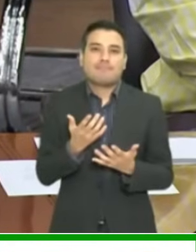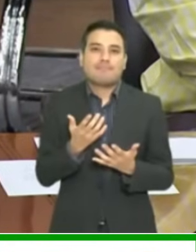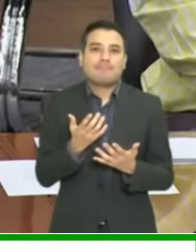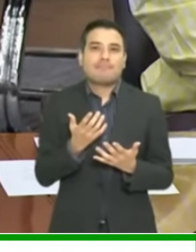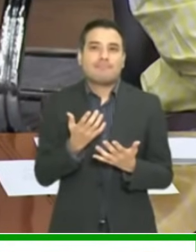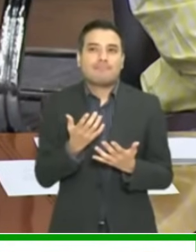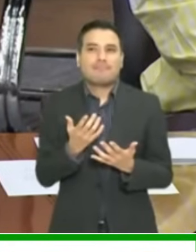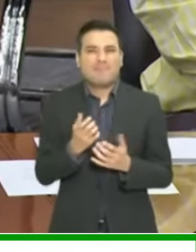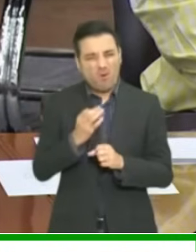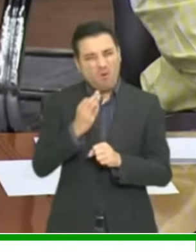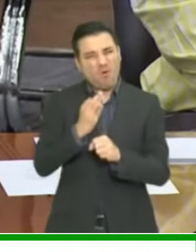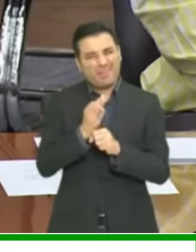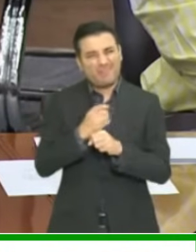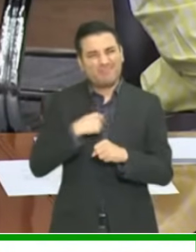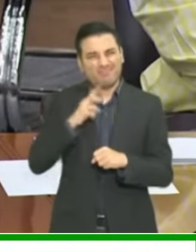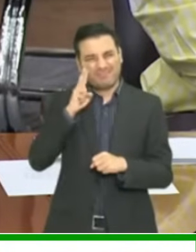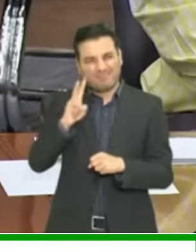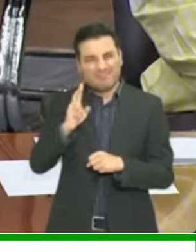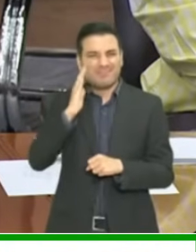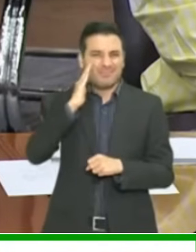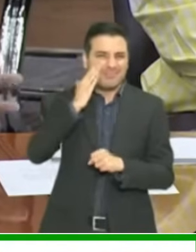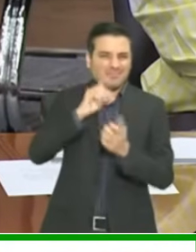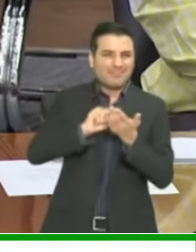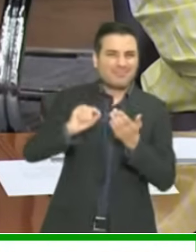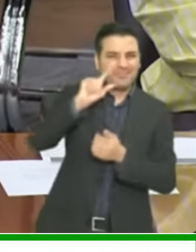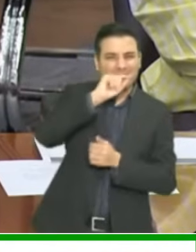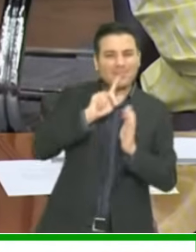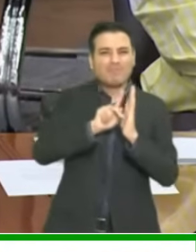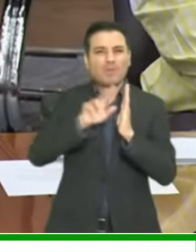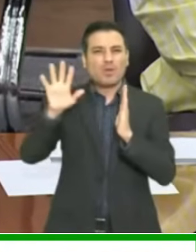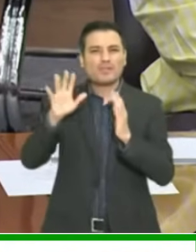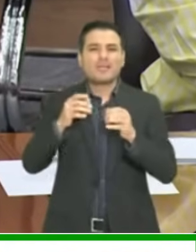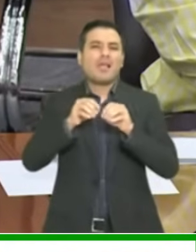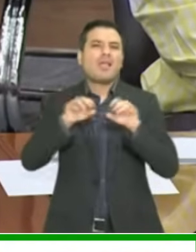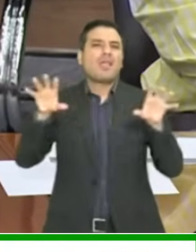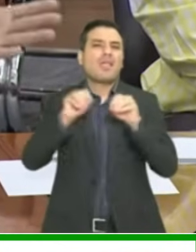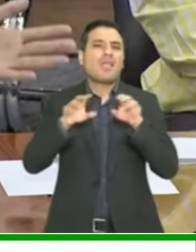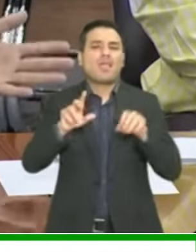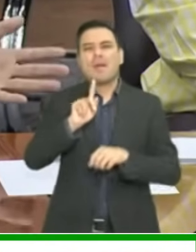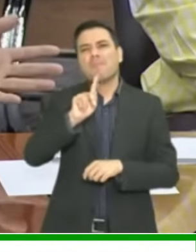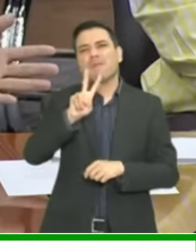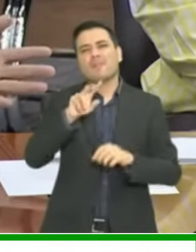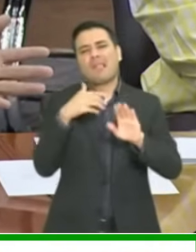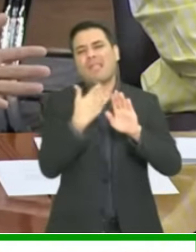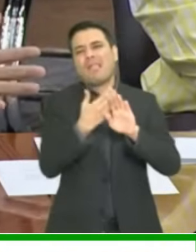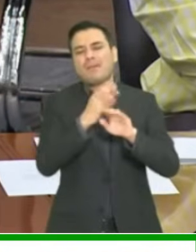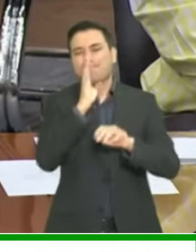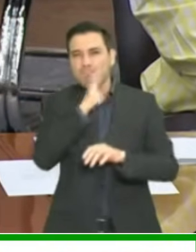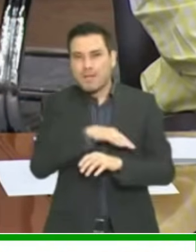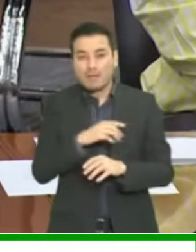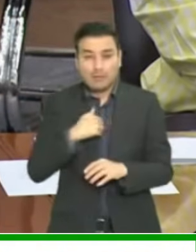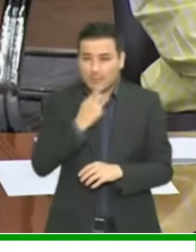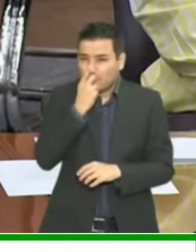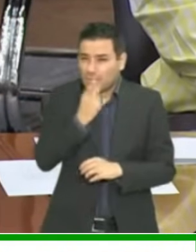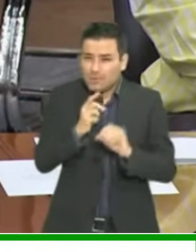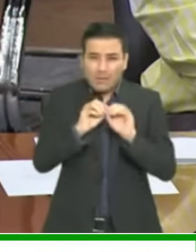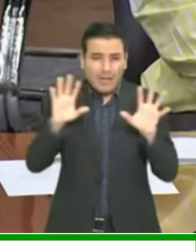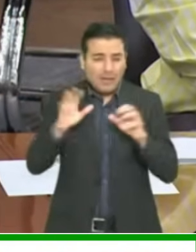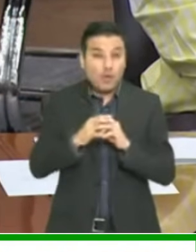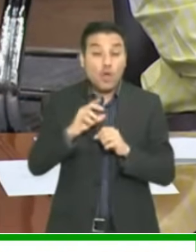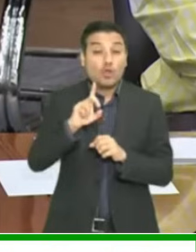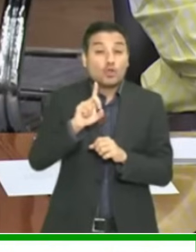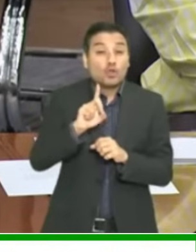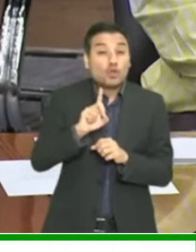humos hoy veo una andanada por parte de algunos opinadores en contra del Partido Verde. Y mi respuesta es muy clara. El domingo pasado se